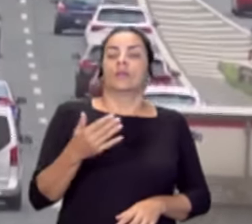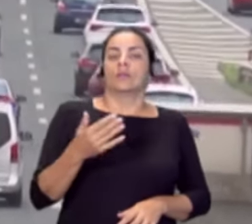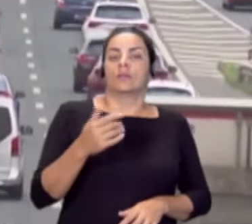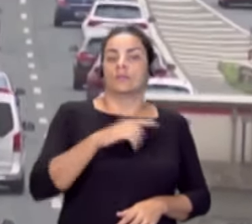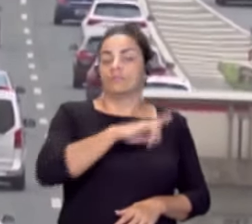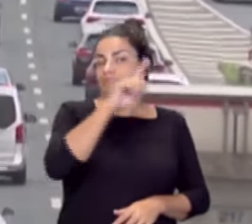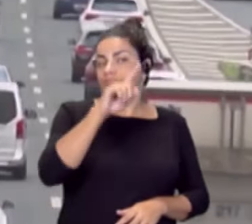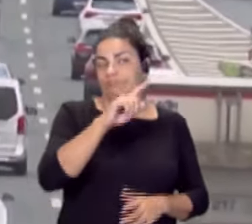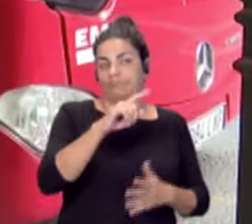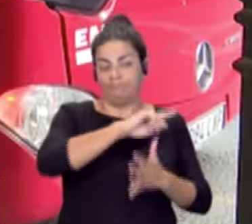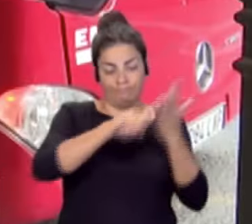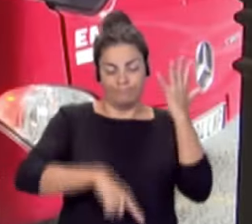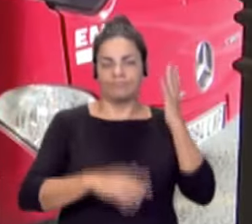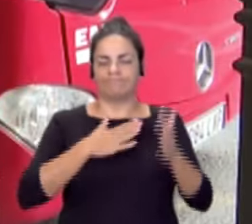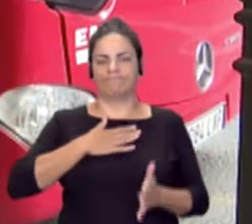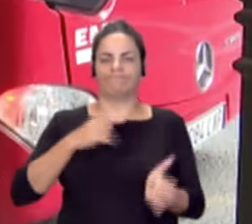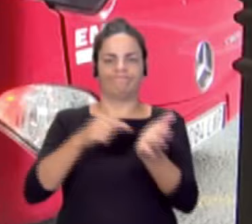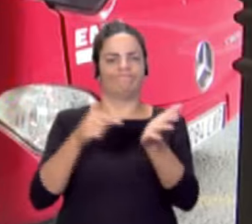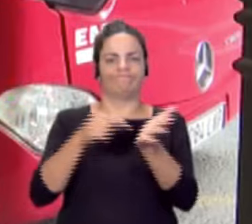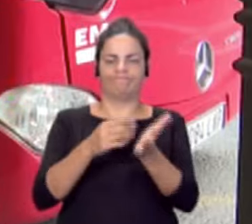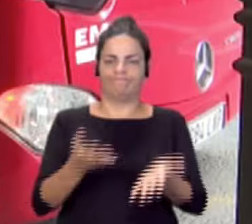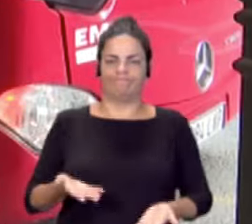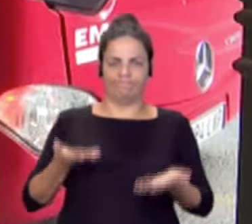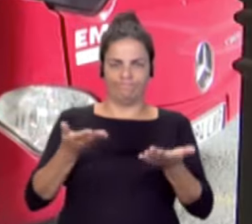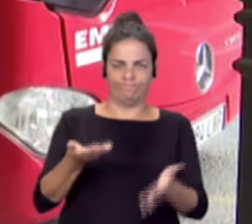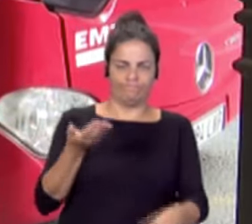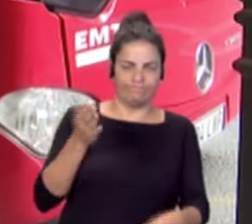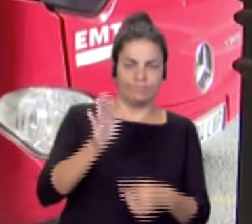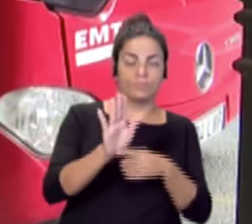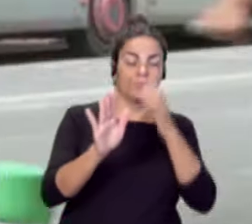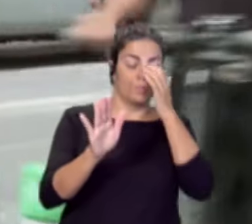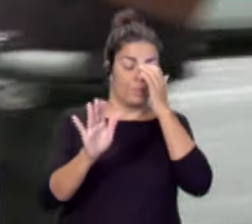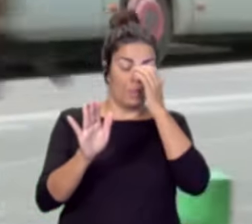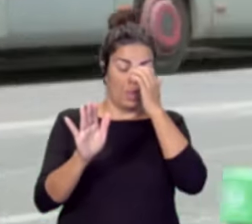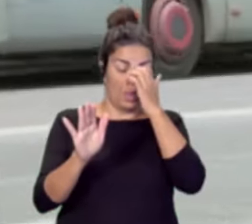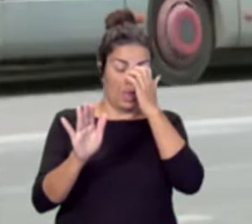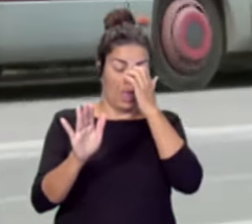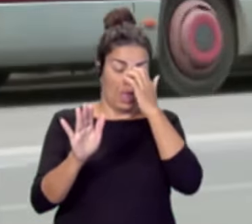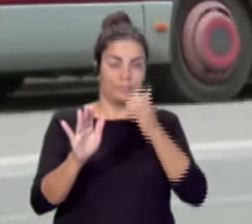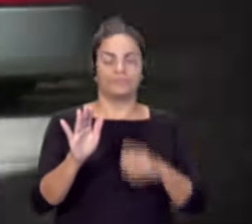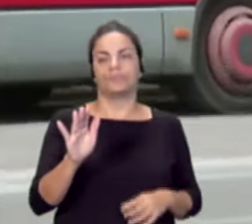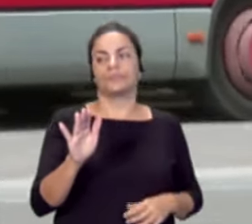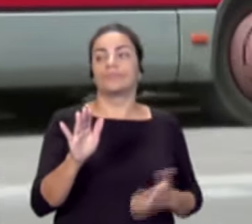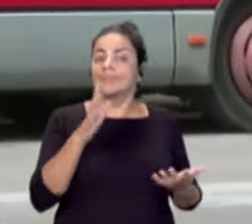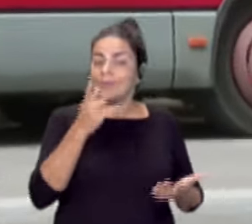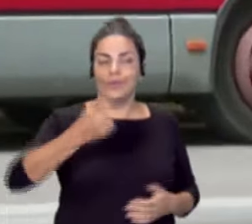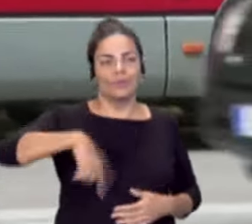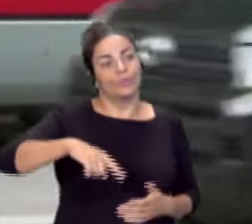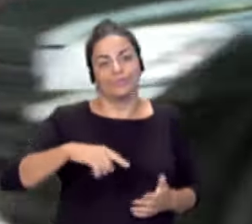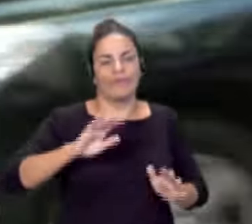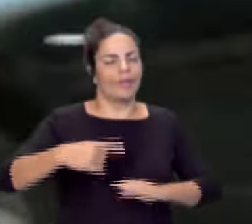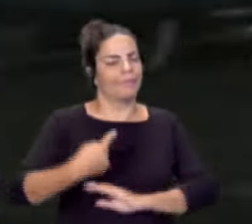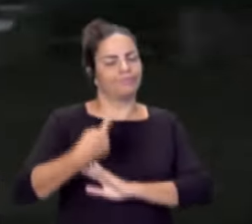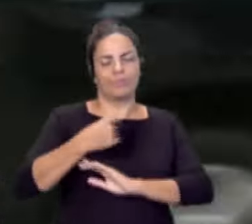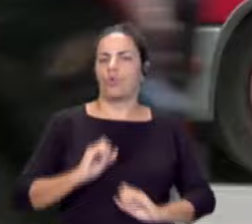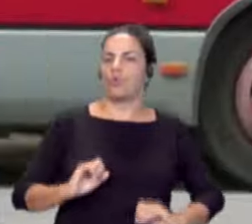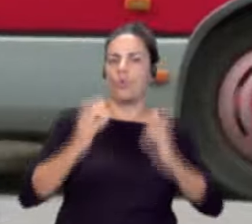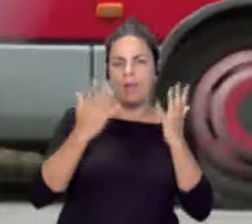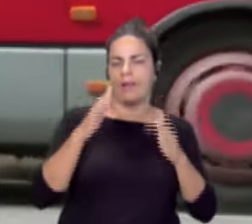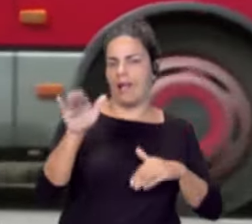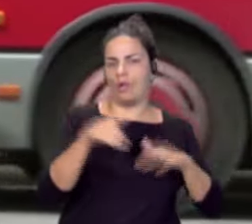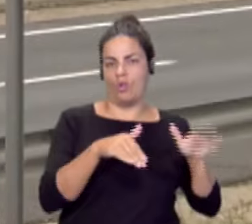las reivindicaciones que hemos puesto sobre la mesa y que nos hemos visto obligados a convocar esta huelga, porque por un lado la